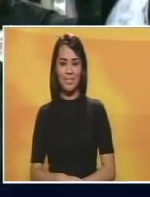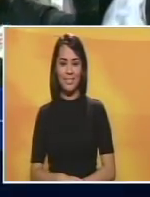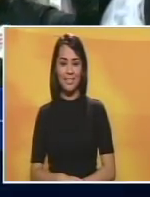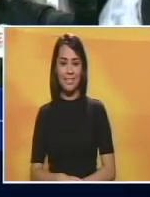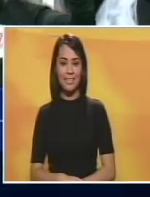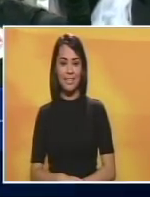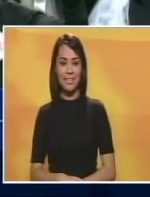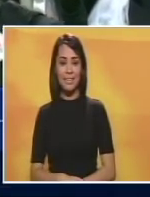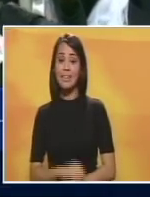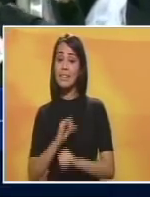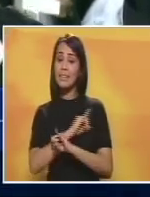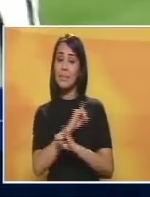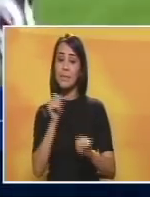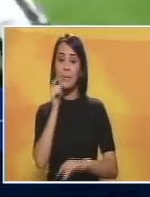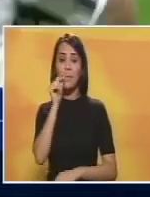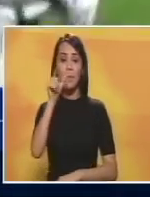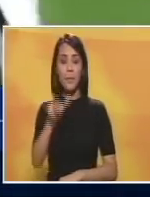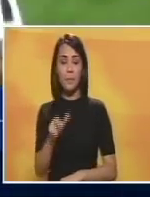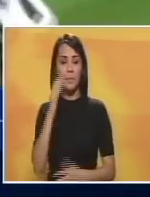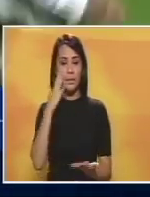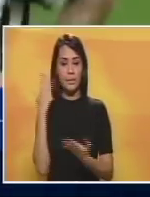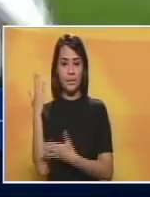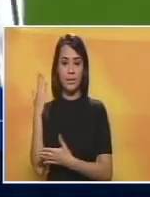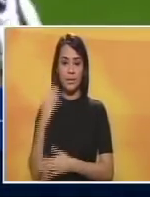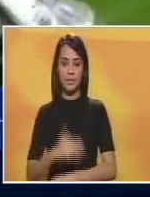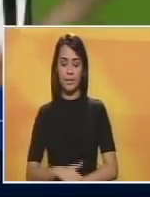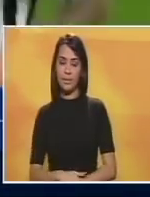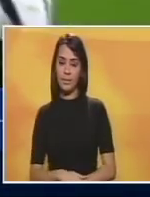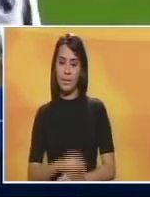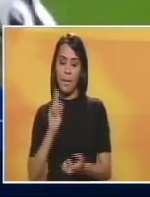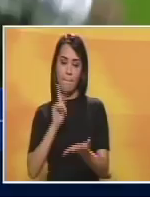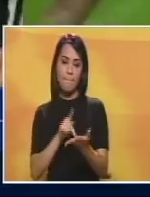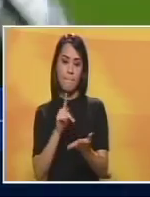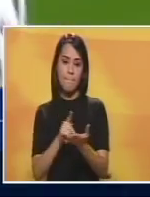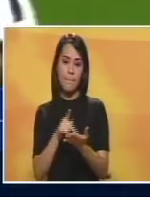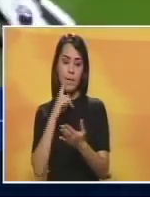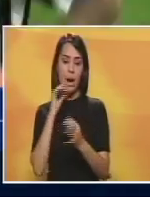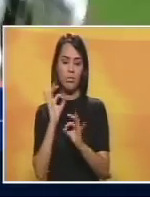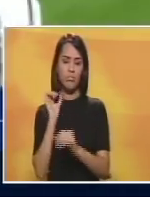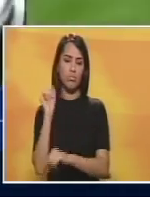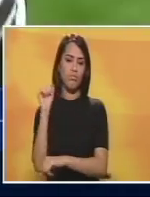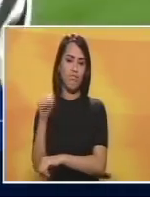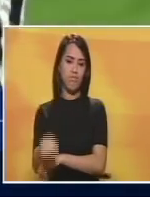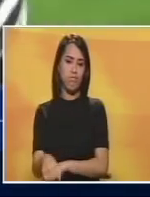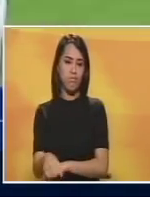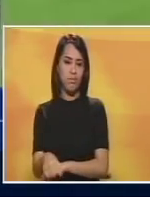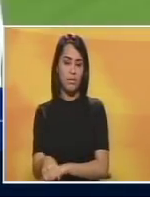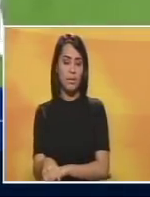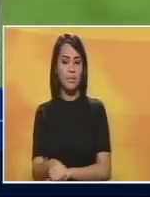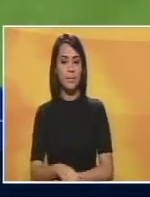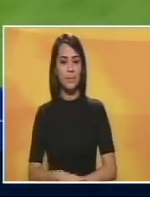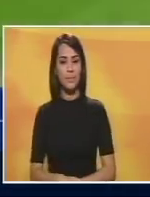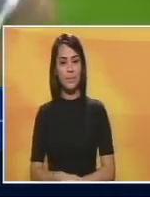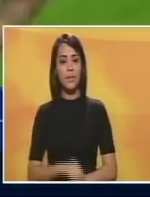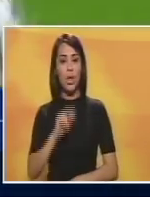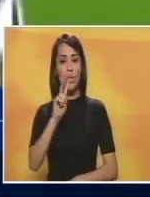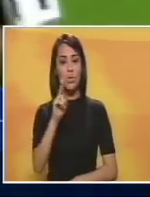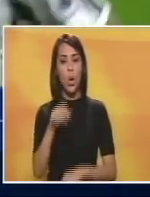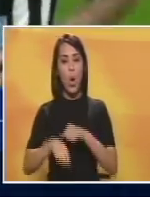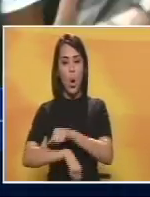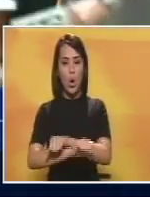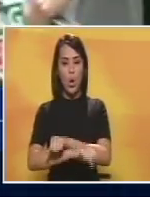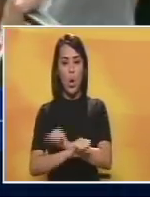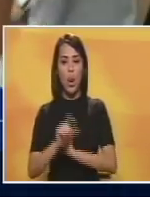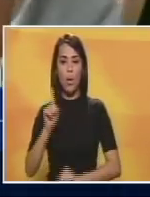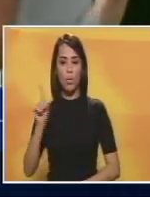Y cerramos con Salomón Rondón, que hizo su debut con Newcastle, que cayó derrotado ante el Tottenham